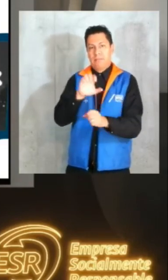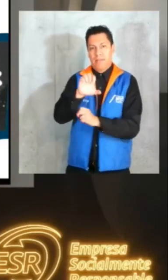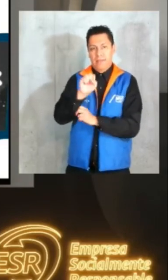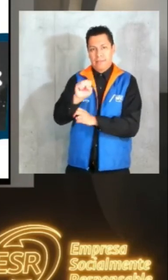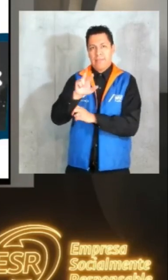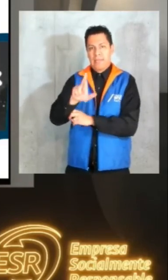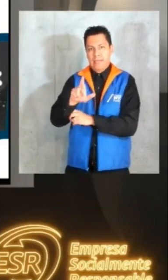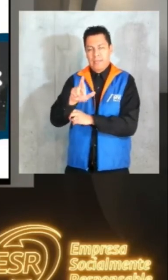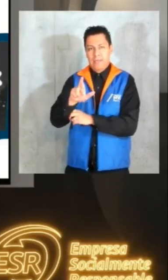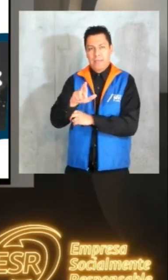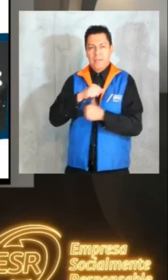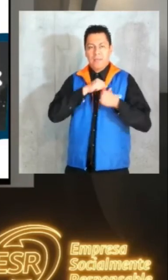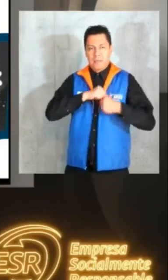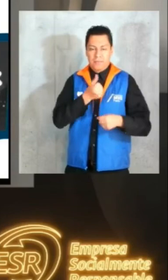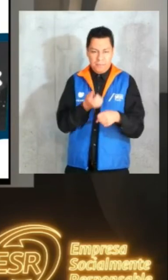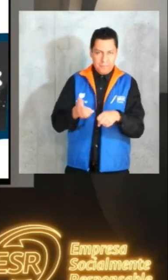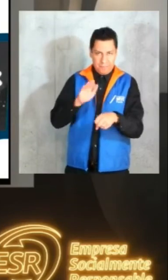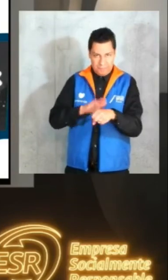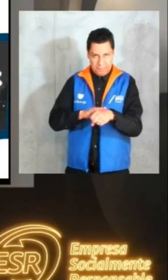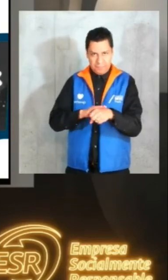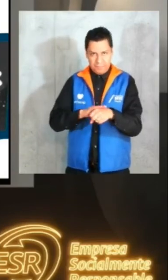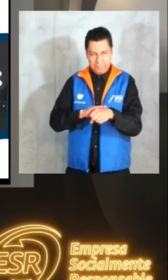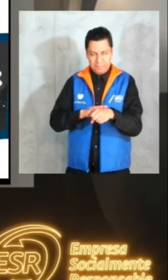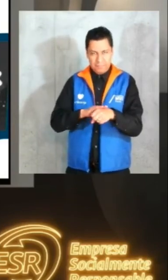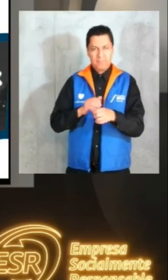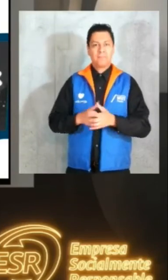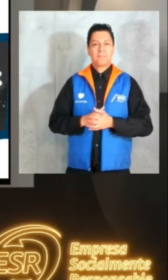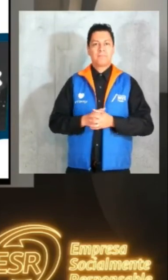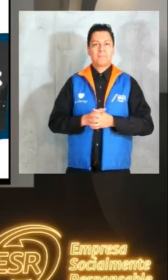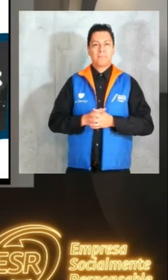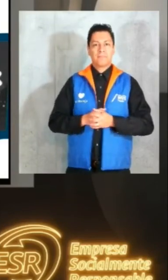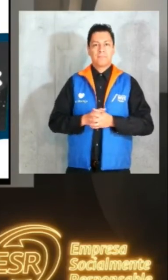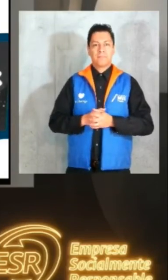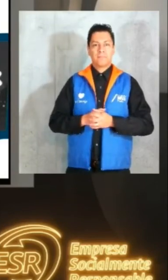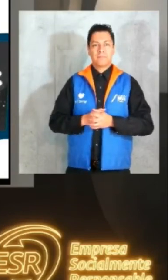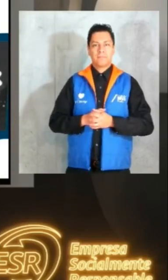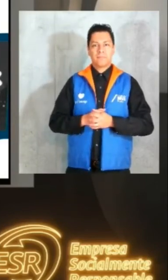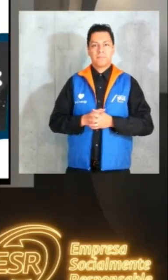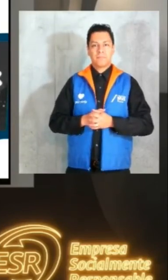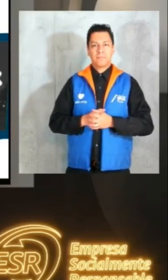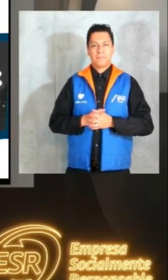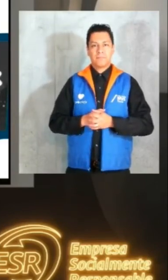y responsabilidad social de Agroindustrias Tombell.